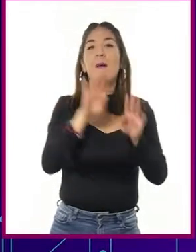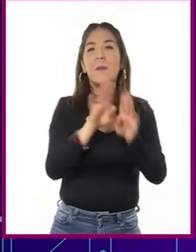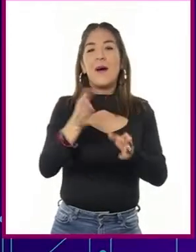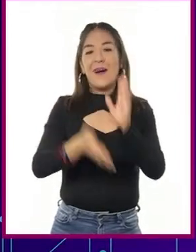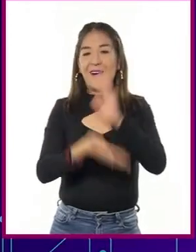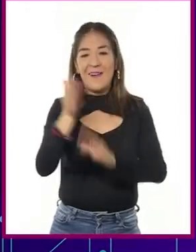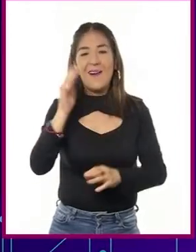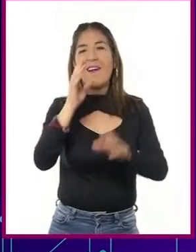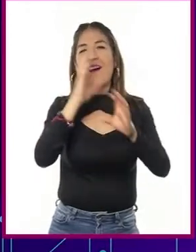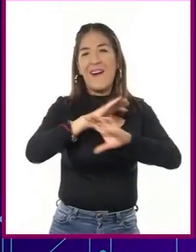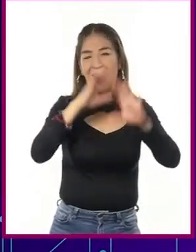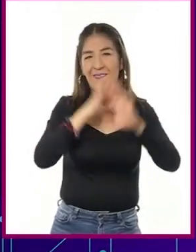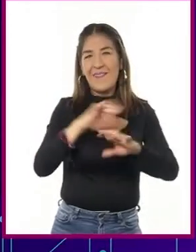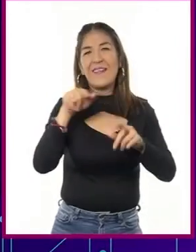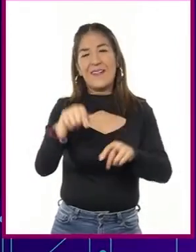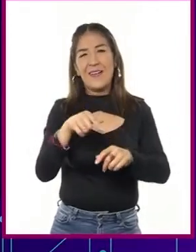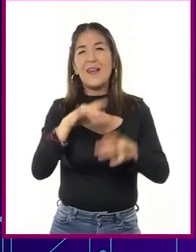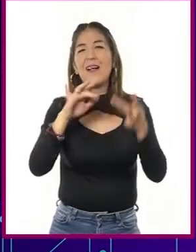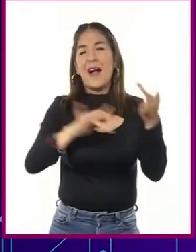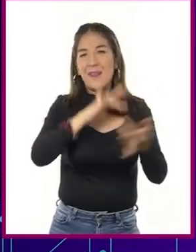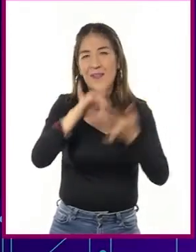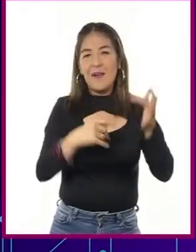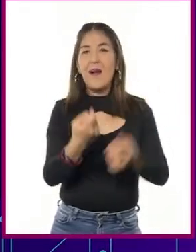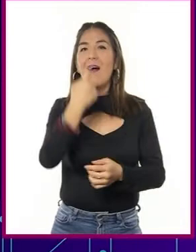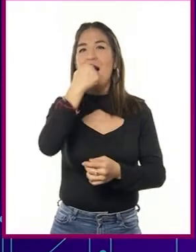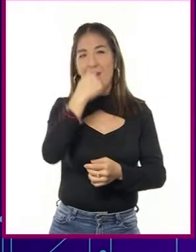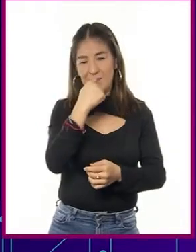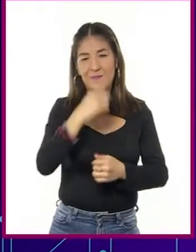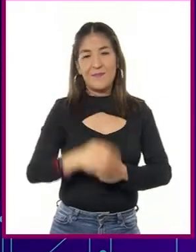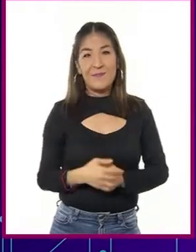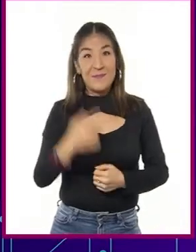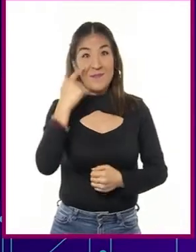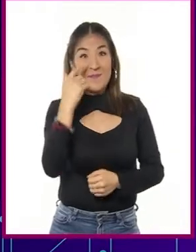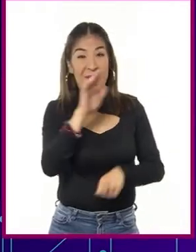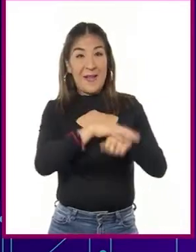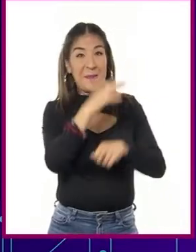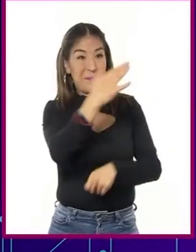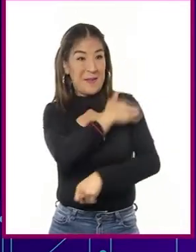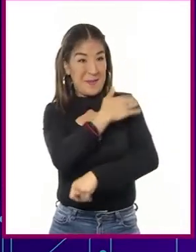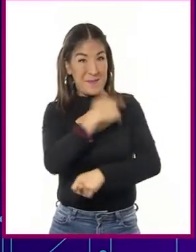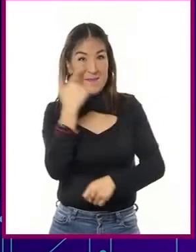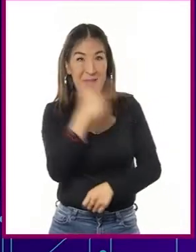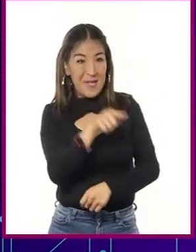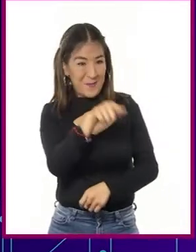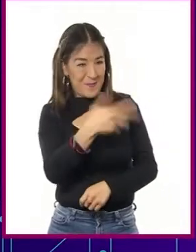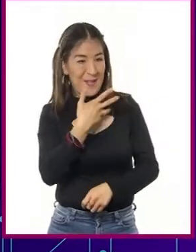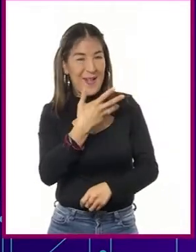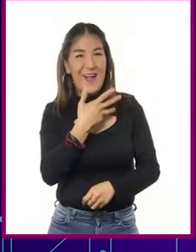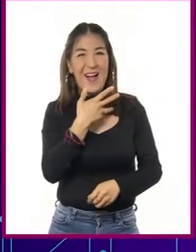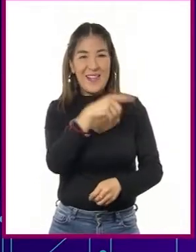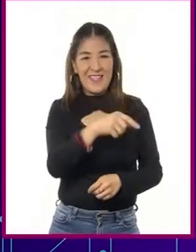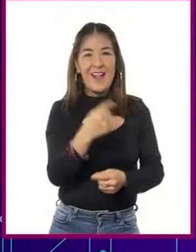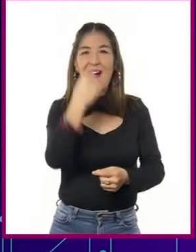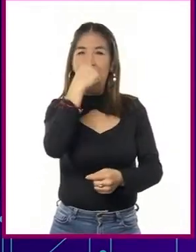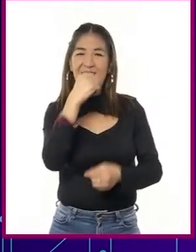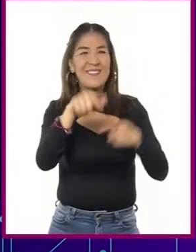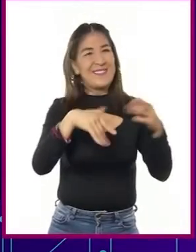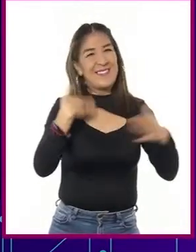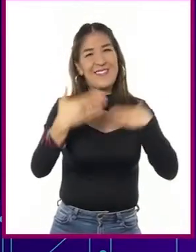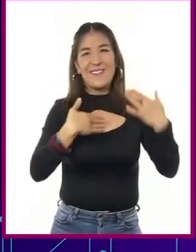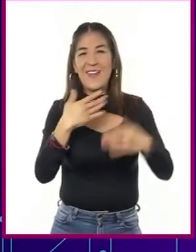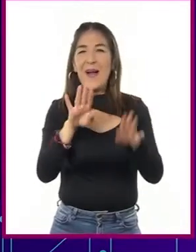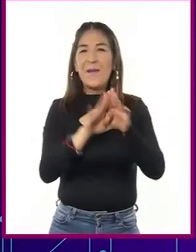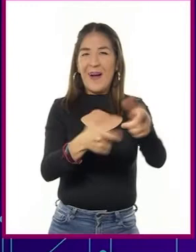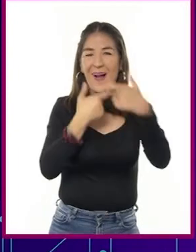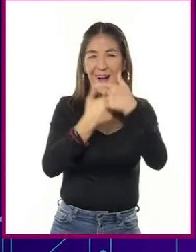de luces láser. Mis amigos me dijeron, mira, tenemos ácido y todos se lo meten. Es muy divertido y te hace reír. Ven que solo